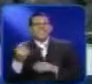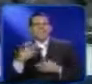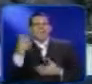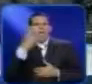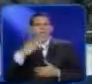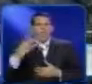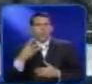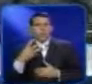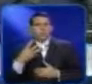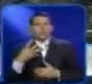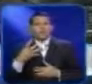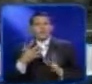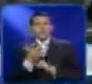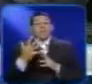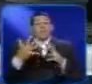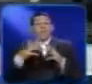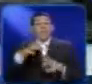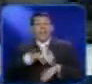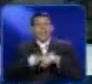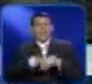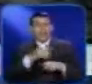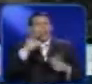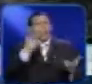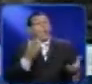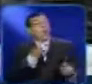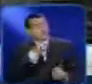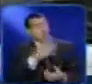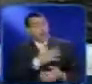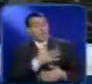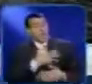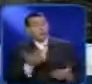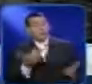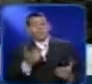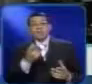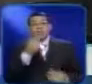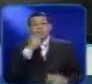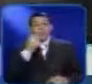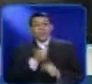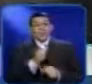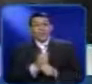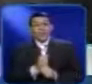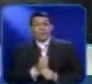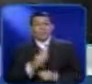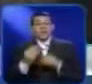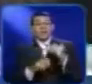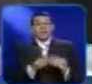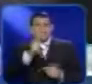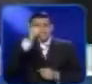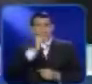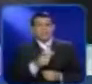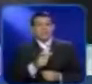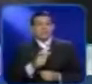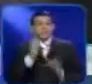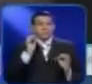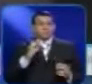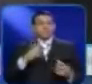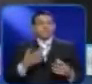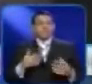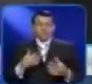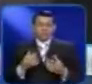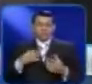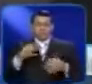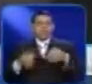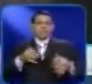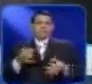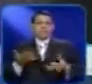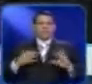medios británicos de inmediato compararon el gesto del astro con las actuaciones heroicas que realizaba el personaje que precisamente está interpretando,